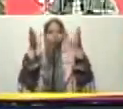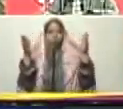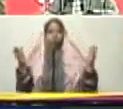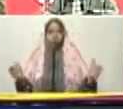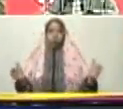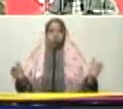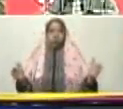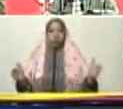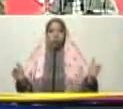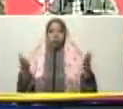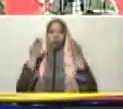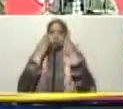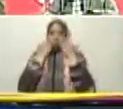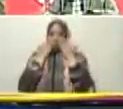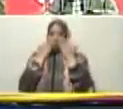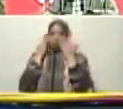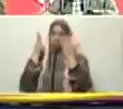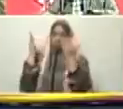mira